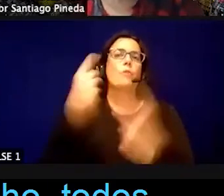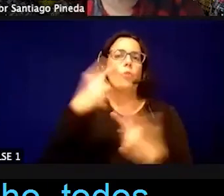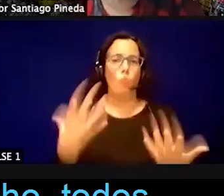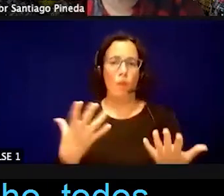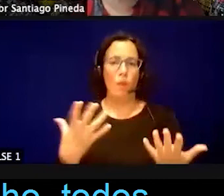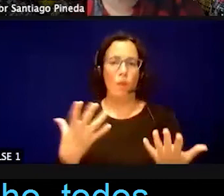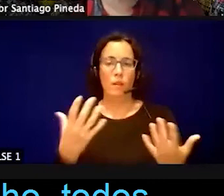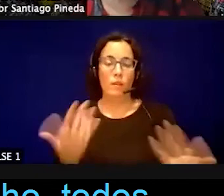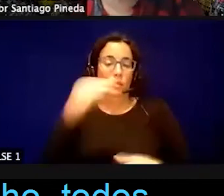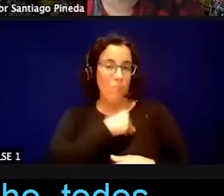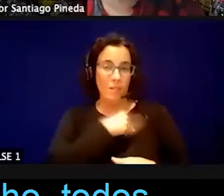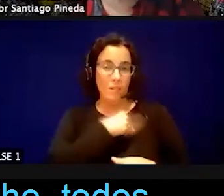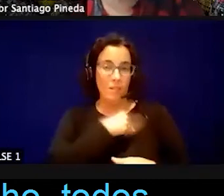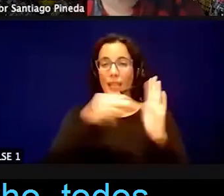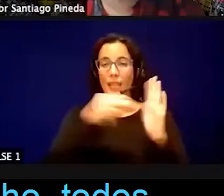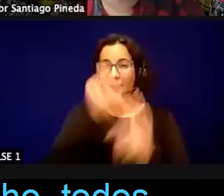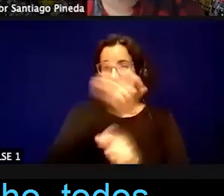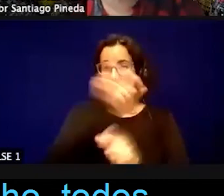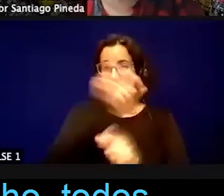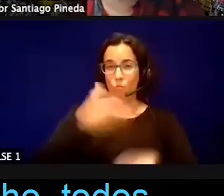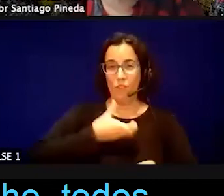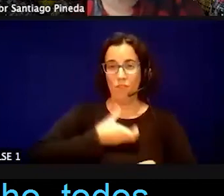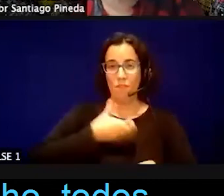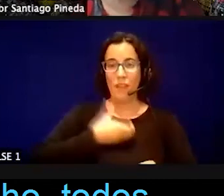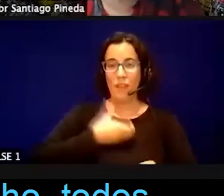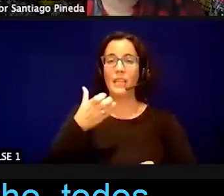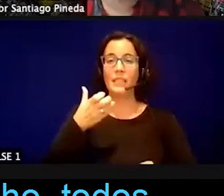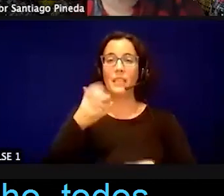los técnicos municipales miran esas cosas con el mismo cariño, no es,